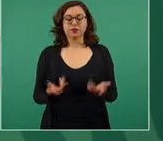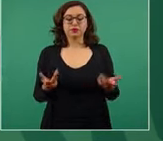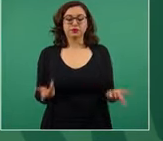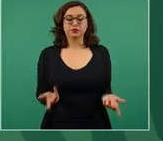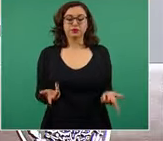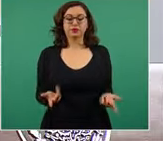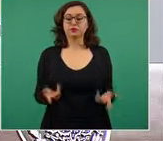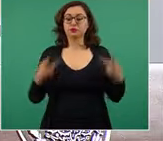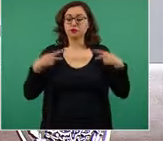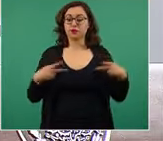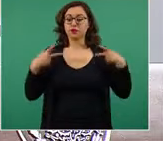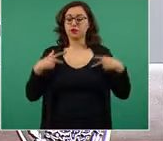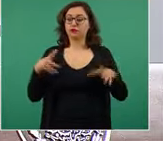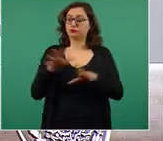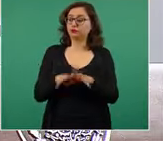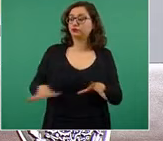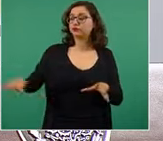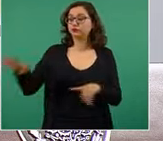apoyando una transformación.